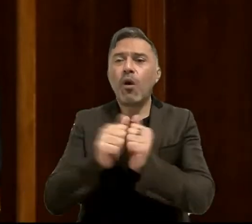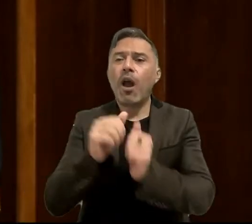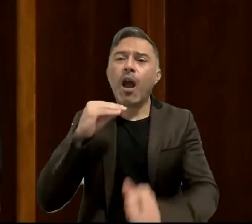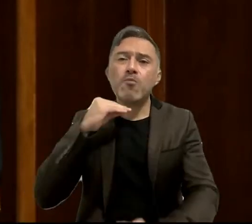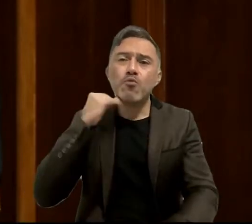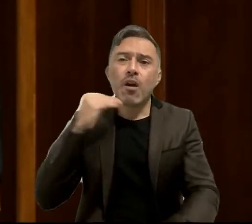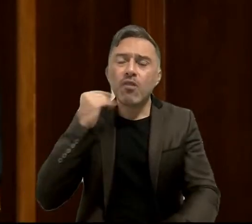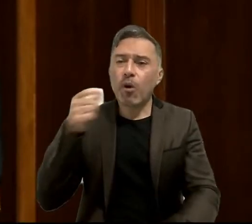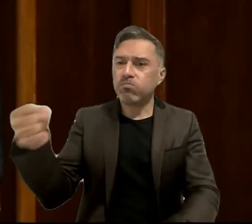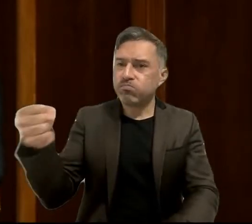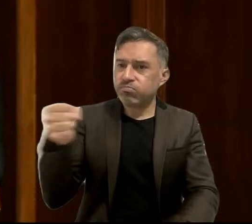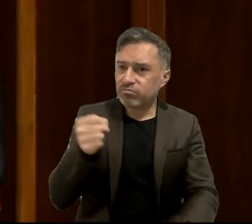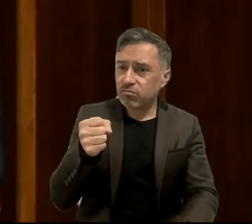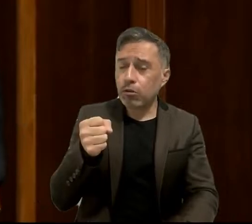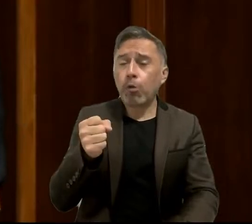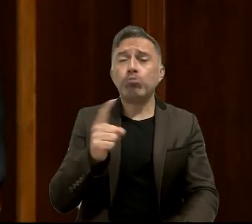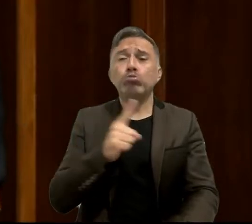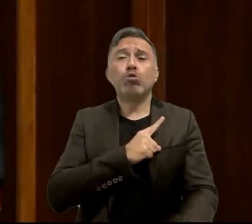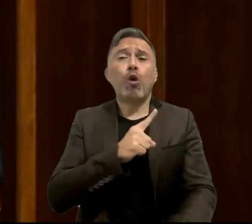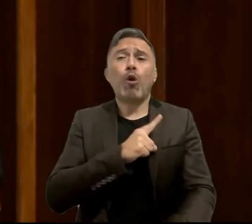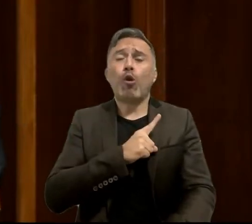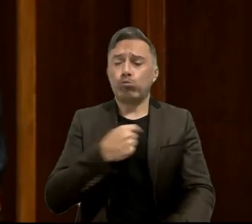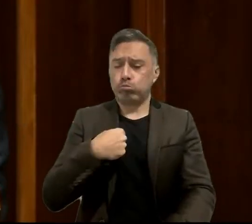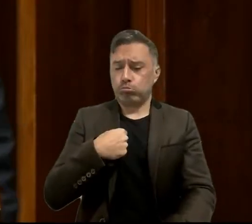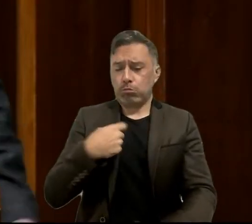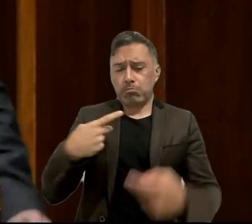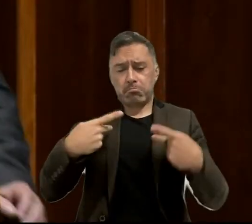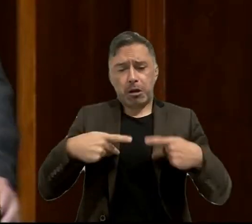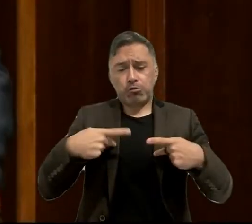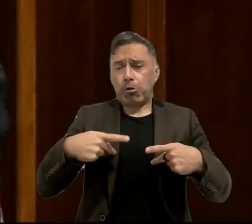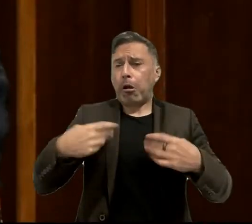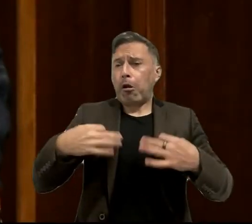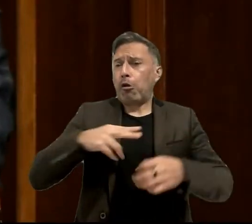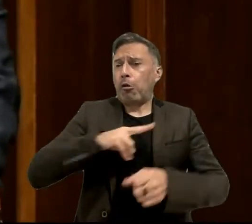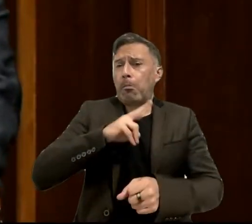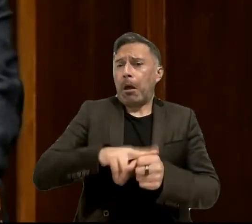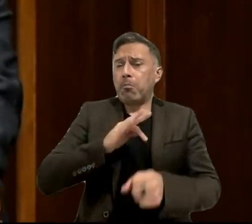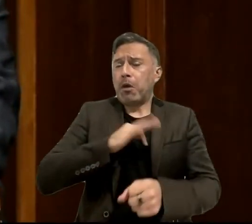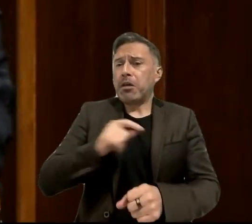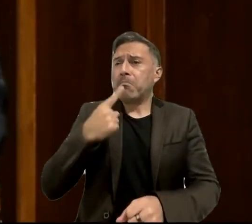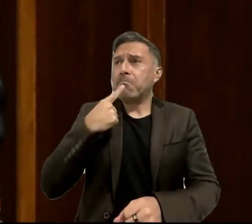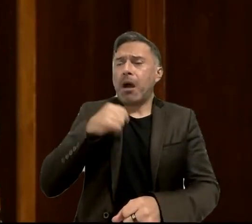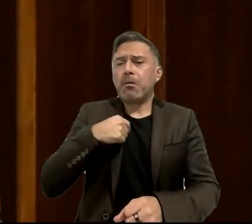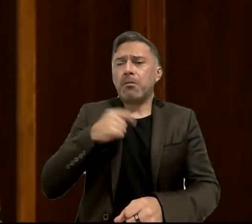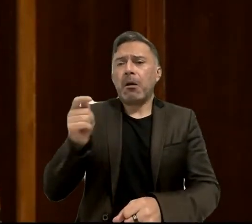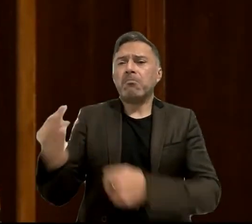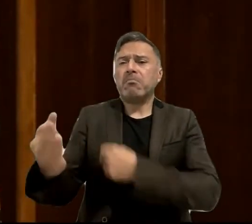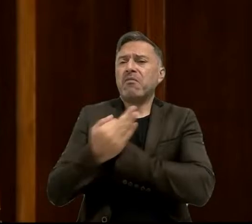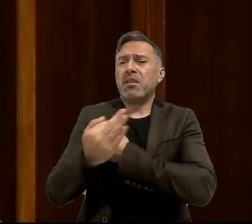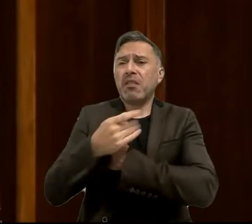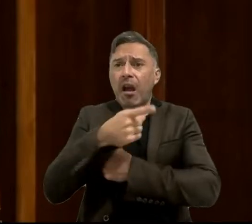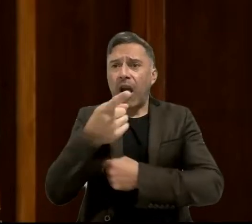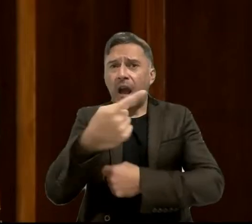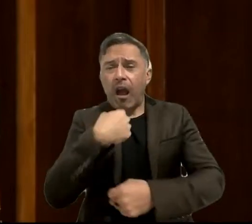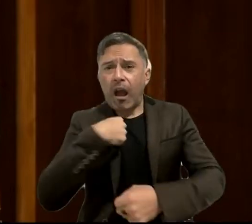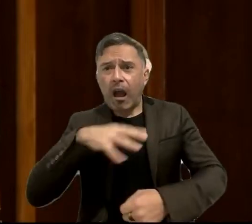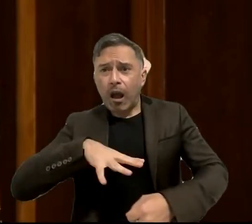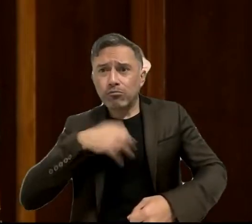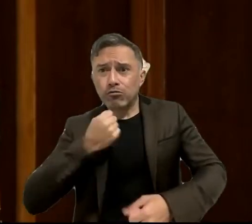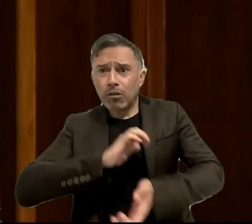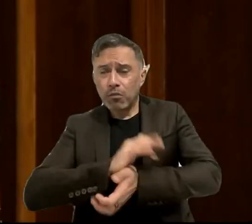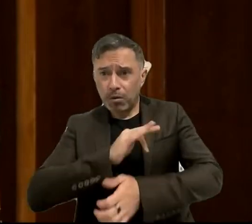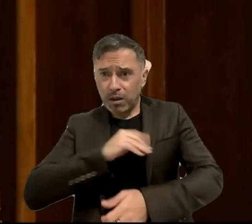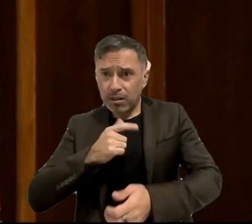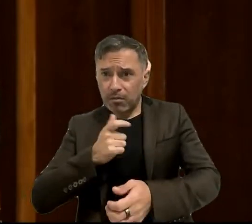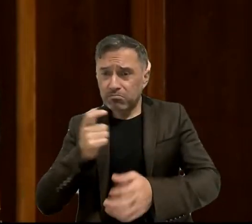tener tangiblemente tú como un ciudadano y te puedas defender de las arbitrariedades. Después nace